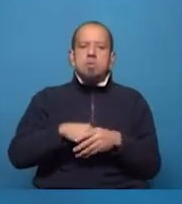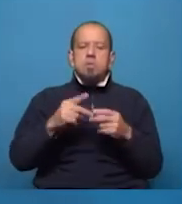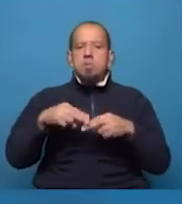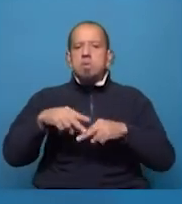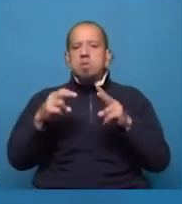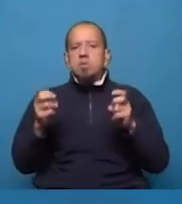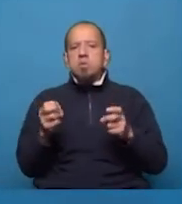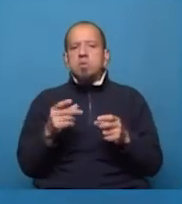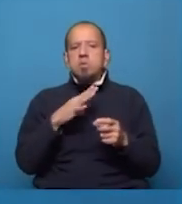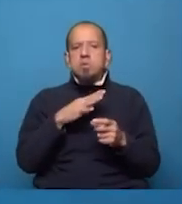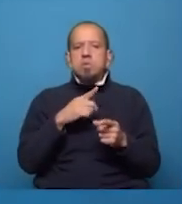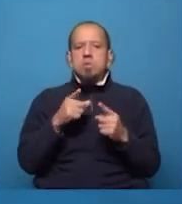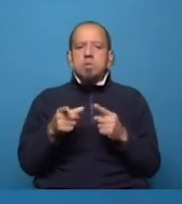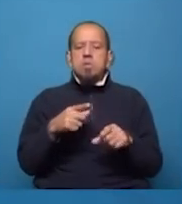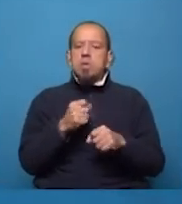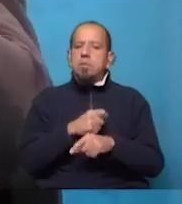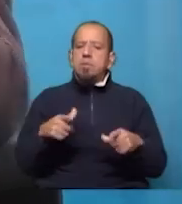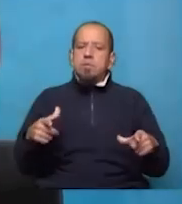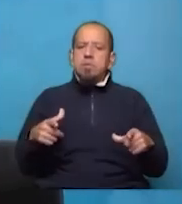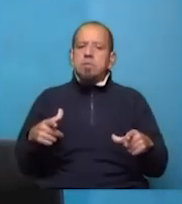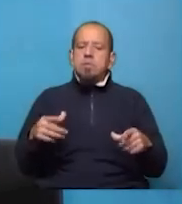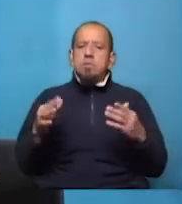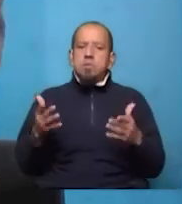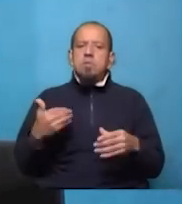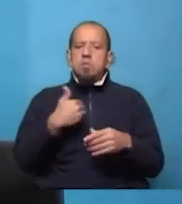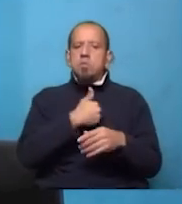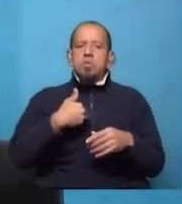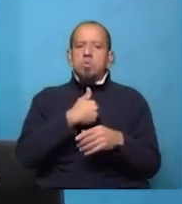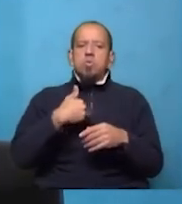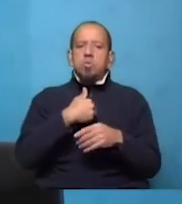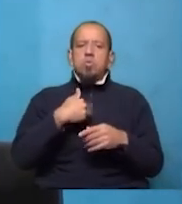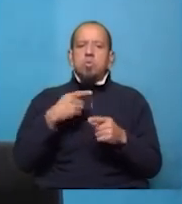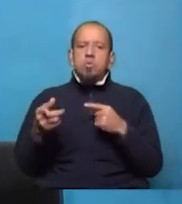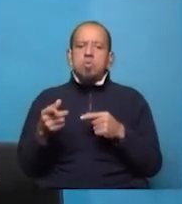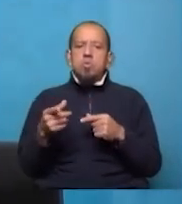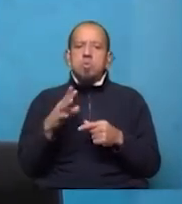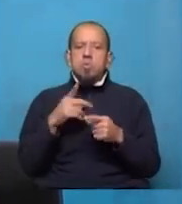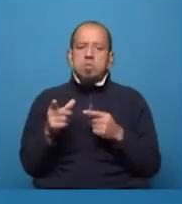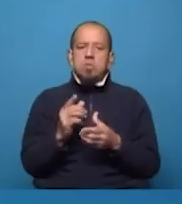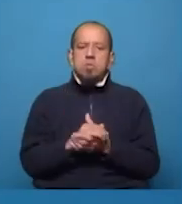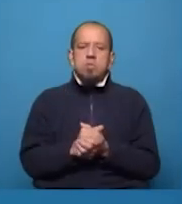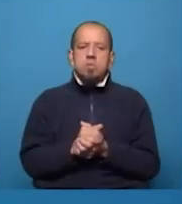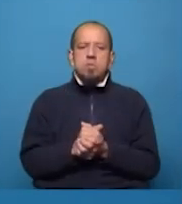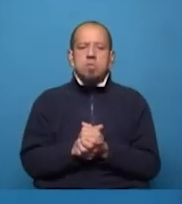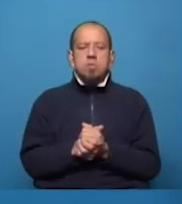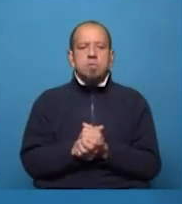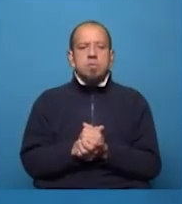por ejemplo ahí apuntando a la transparencia también no al rol de los distintos este organismos que juegan en esto